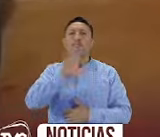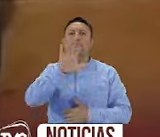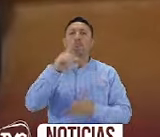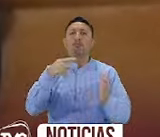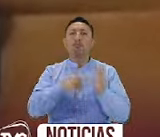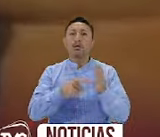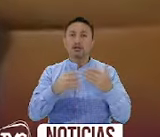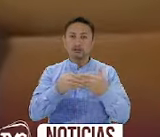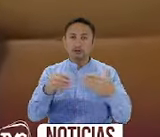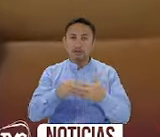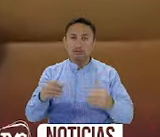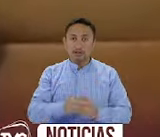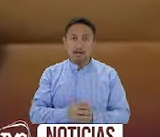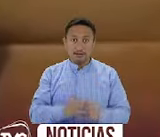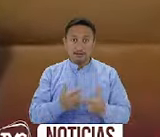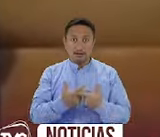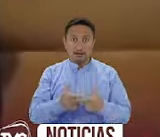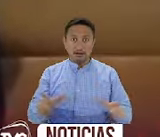su liberación.